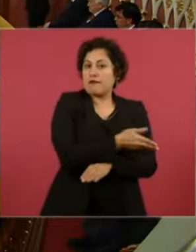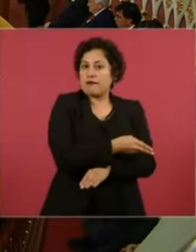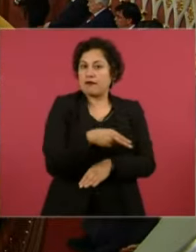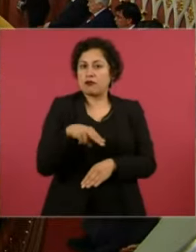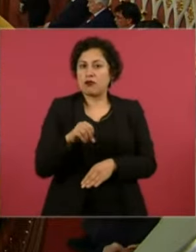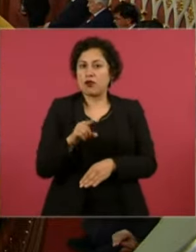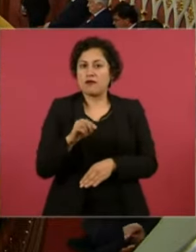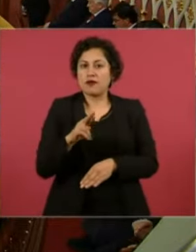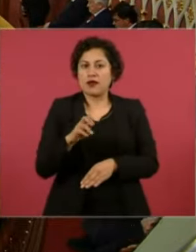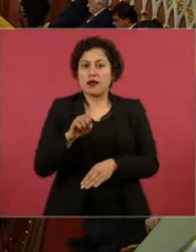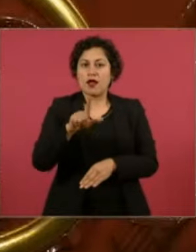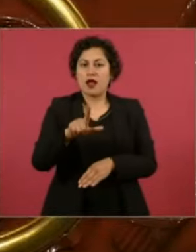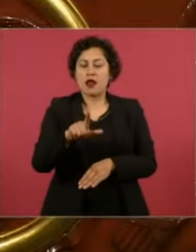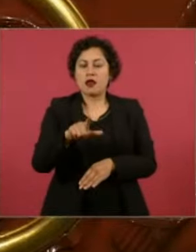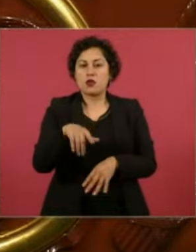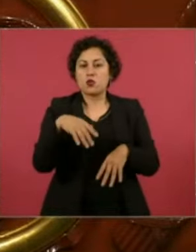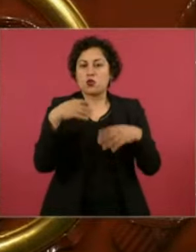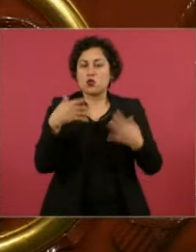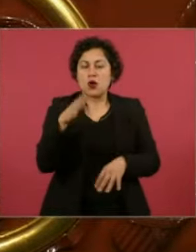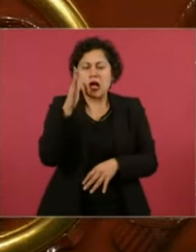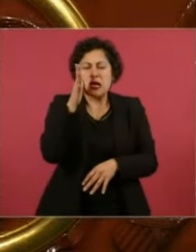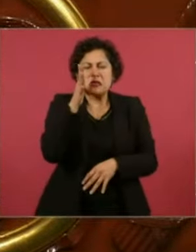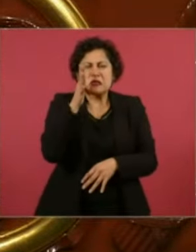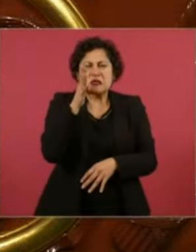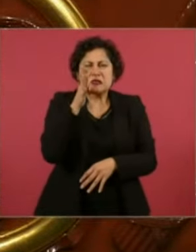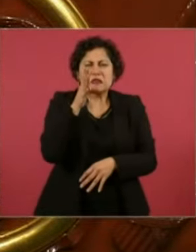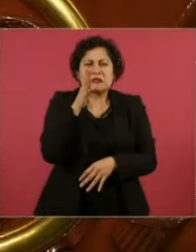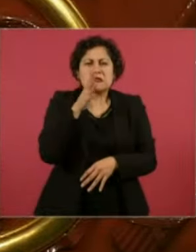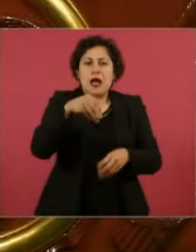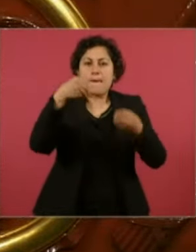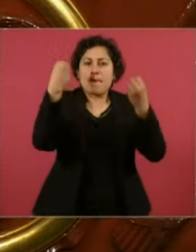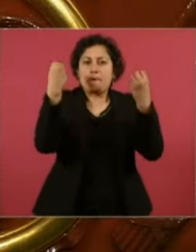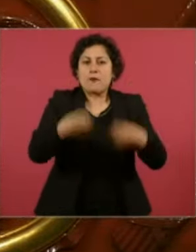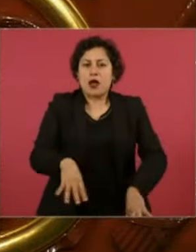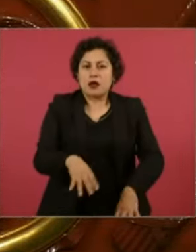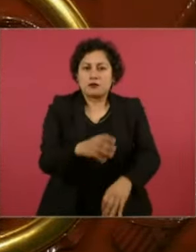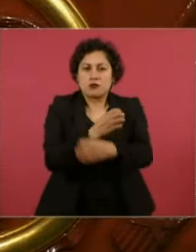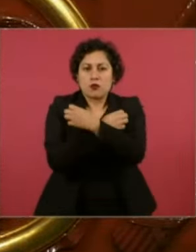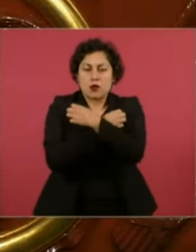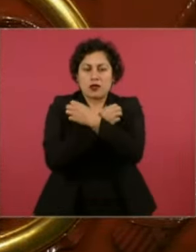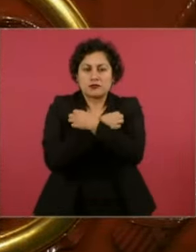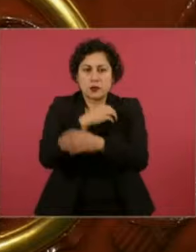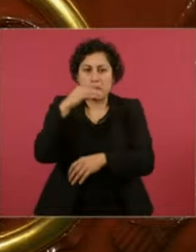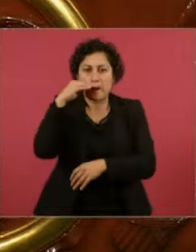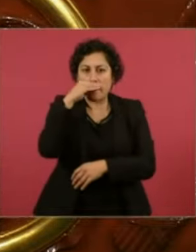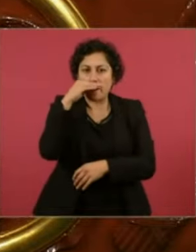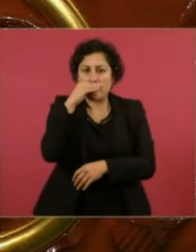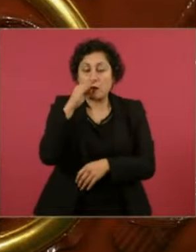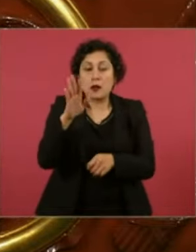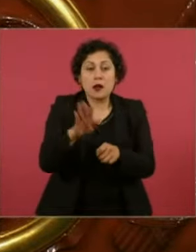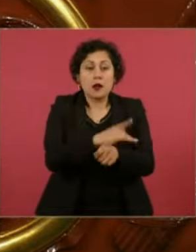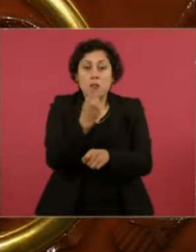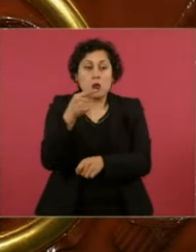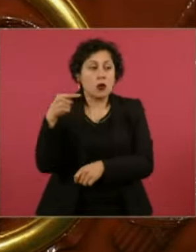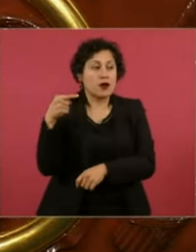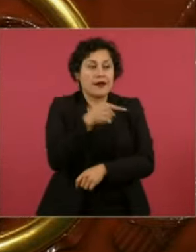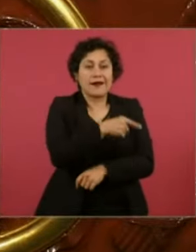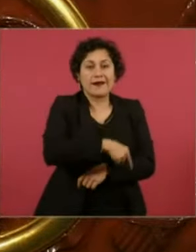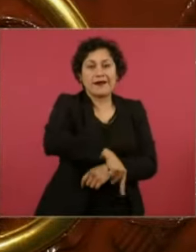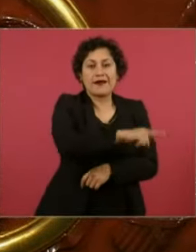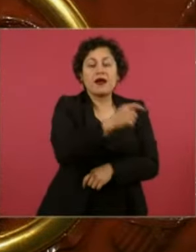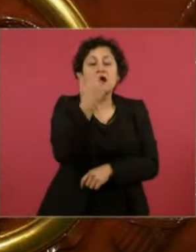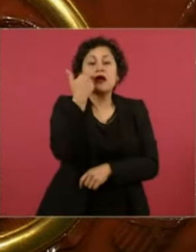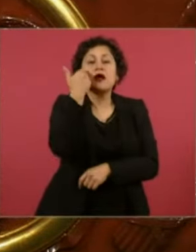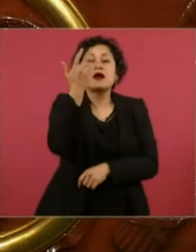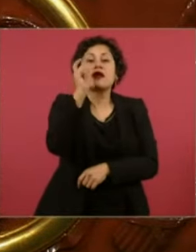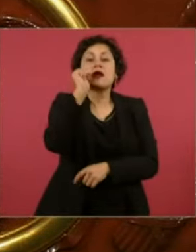una especie como de corte de qué somos y qué defendemos, qué es este movimiento y qué es, hacia dónde